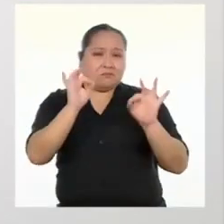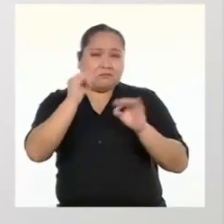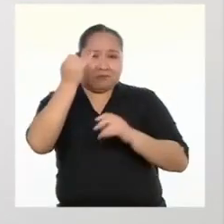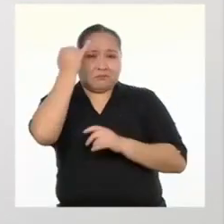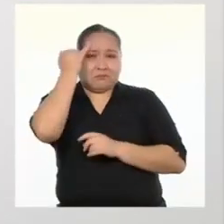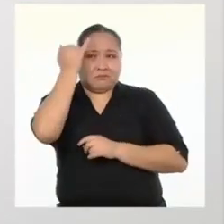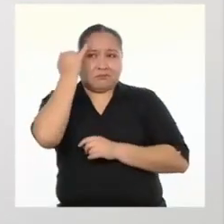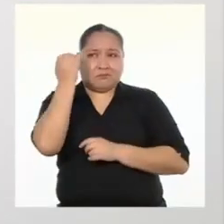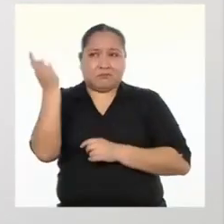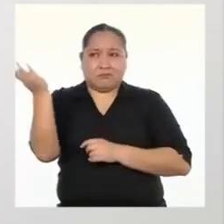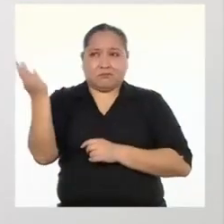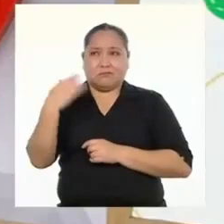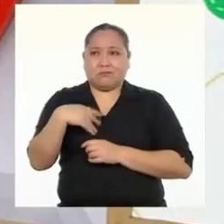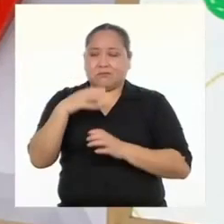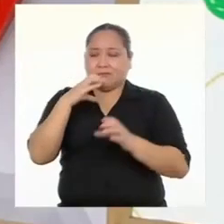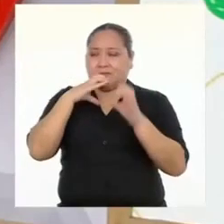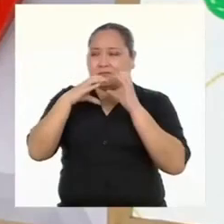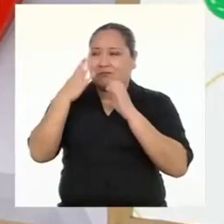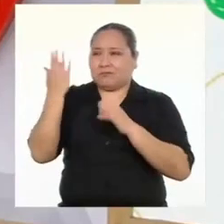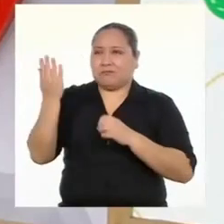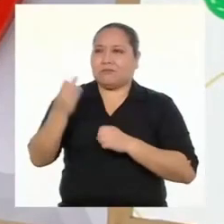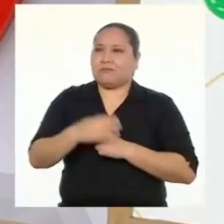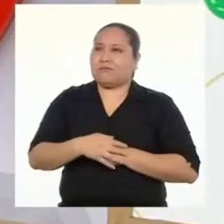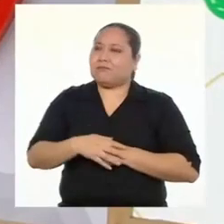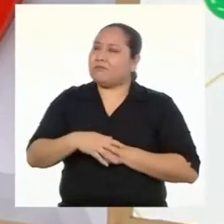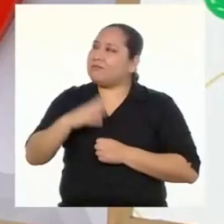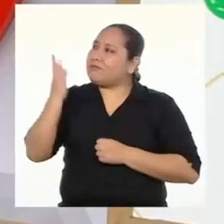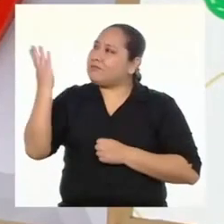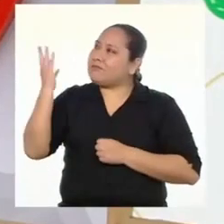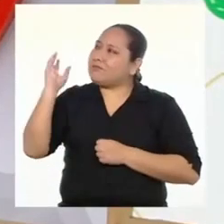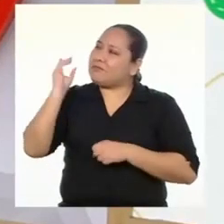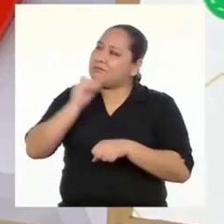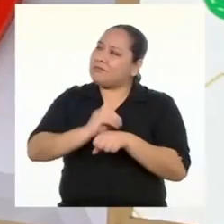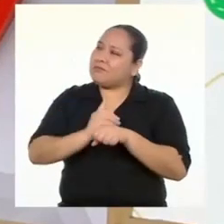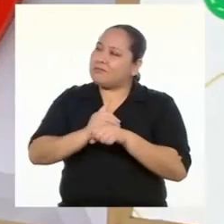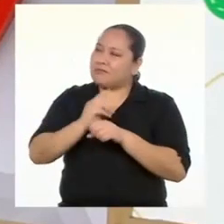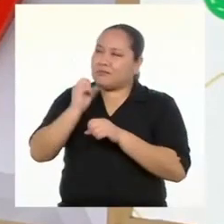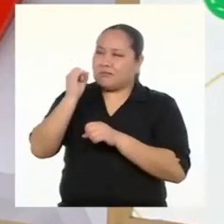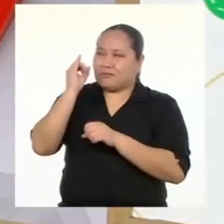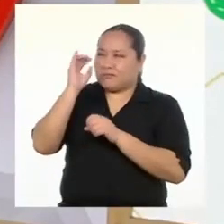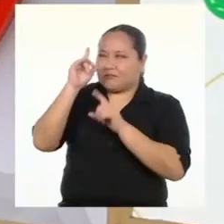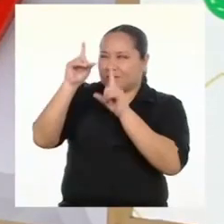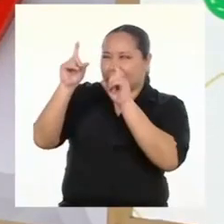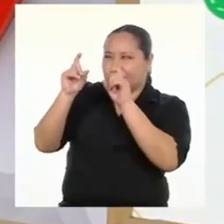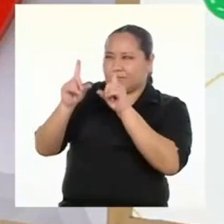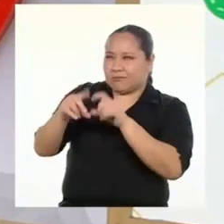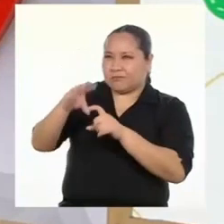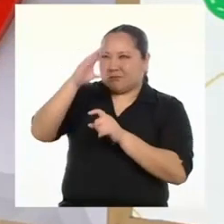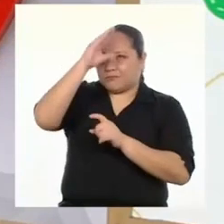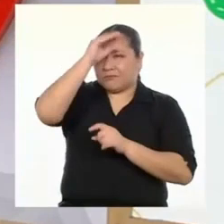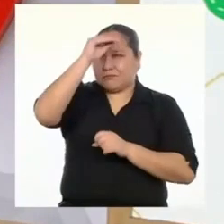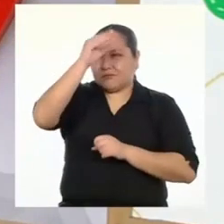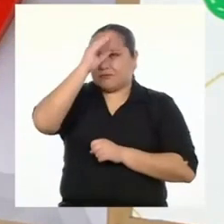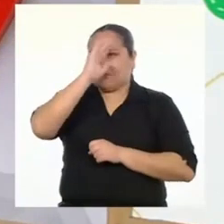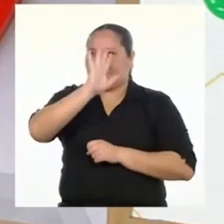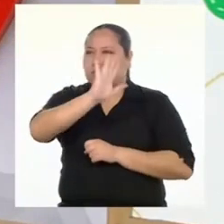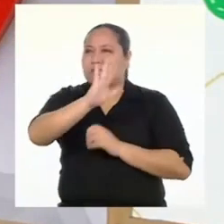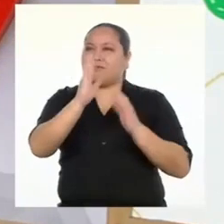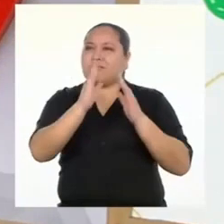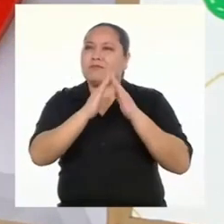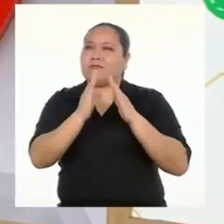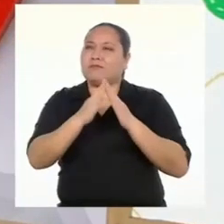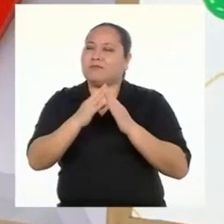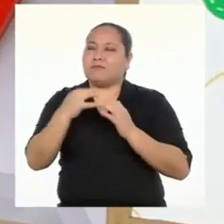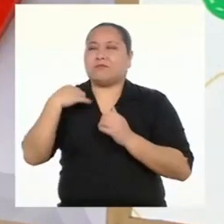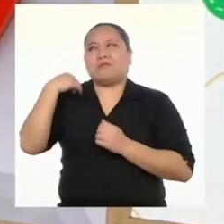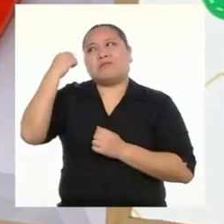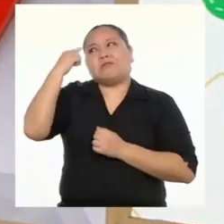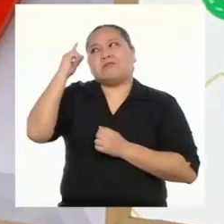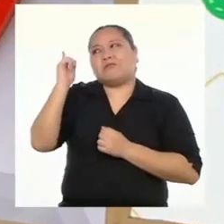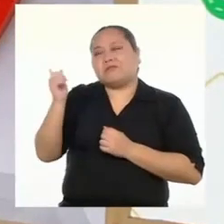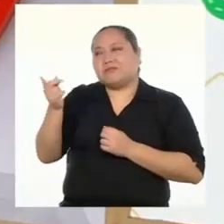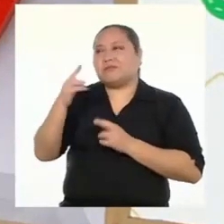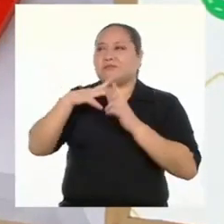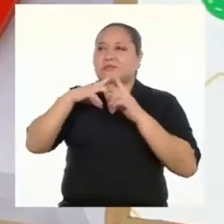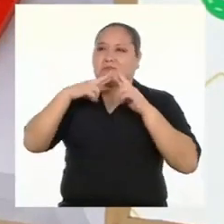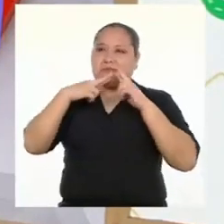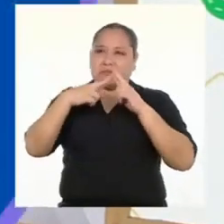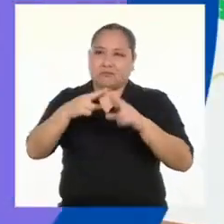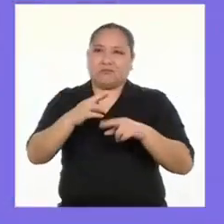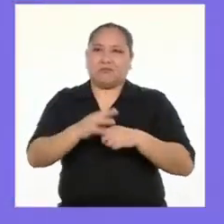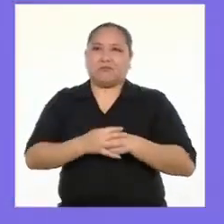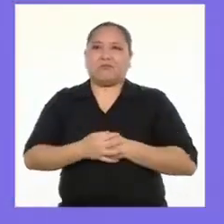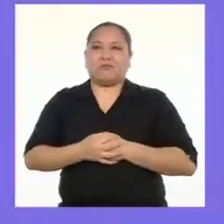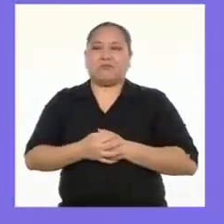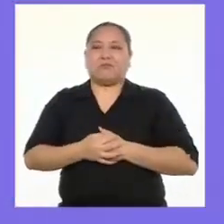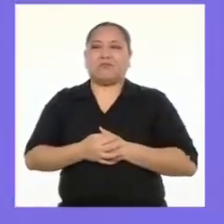idea, Yanira. Vamos a hablar con él. Doctor Juan Porras, tenemos un par de preguntas de las chicas y chicos en sus casas que pensamos que podría responder.